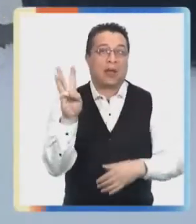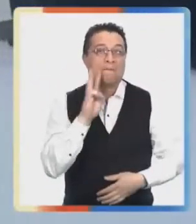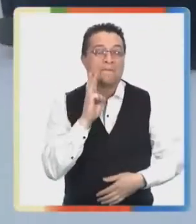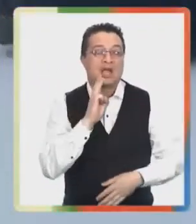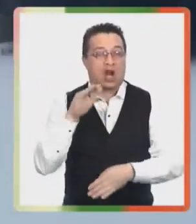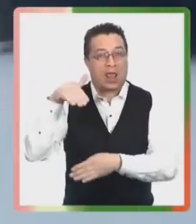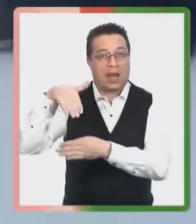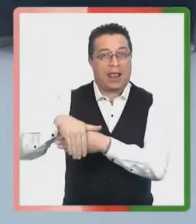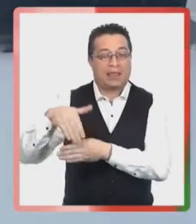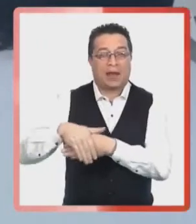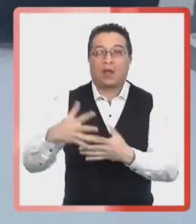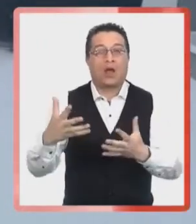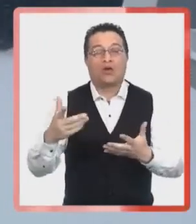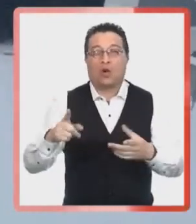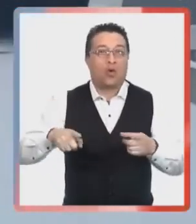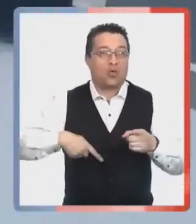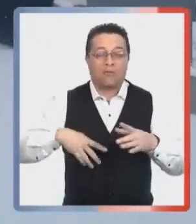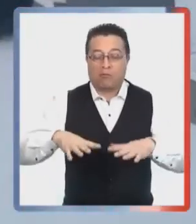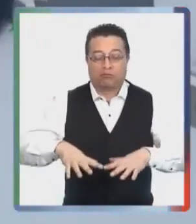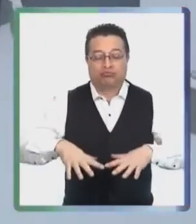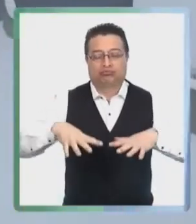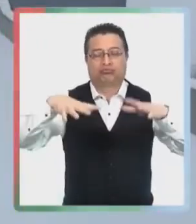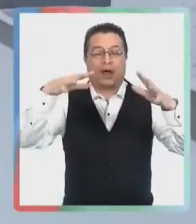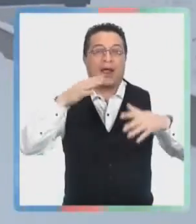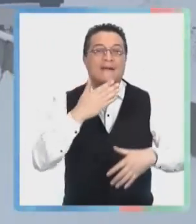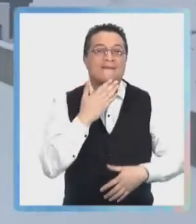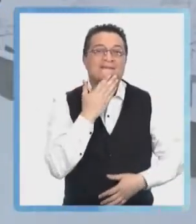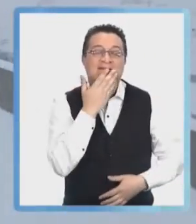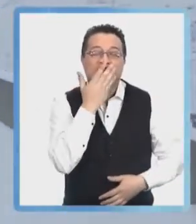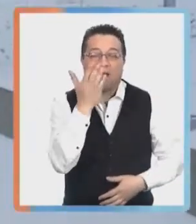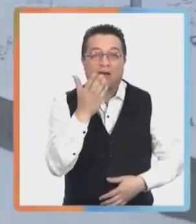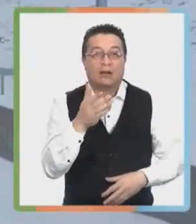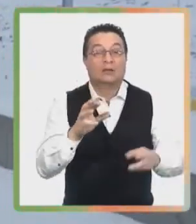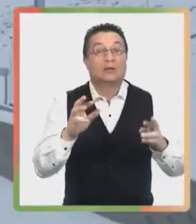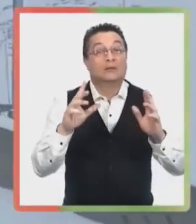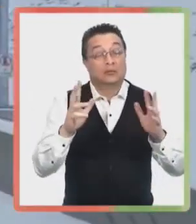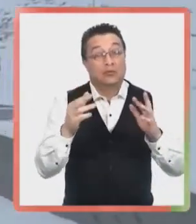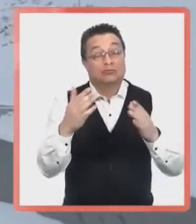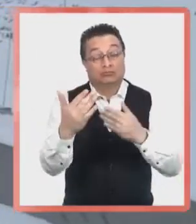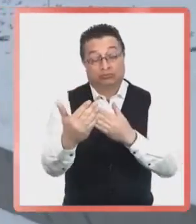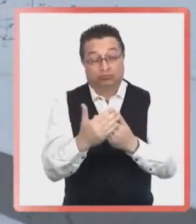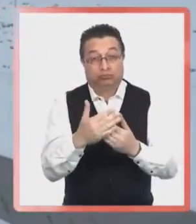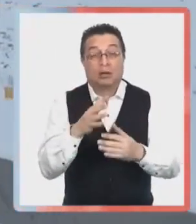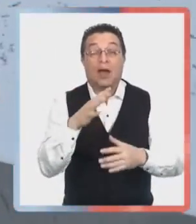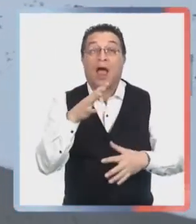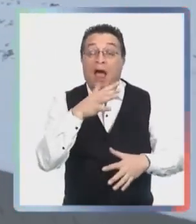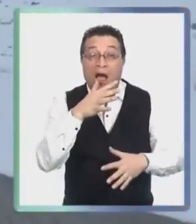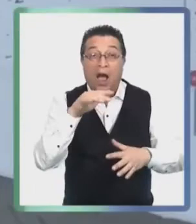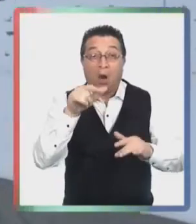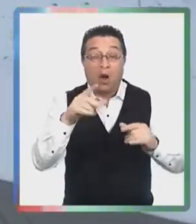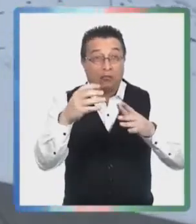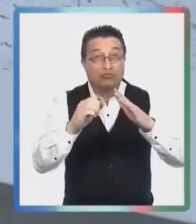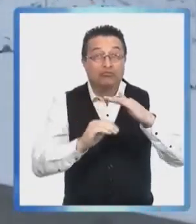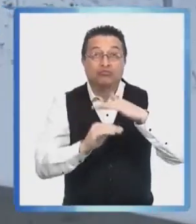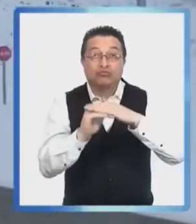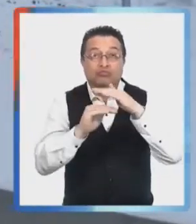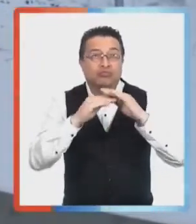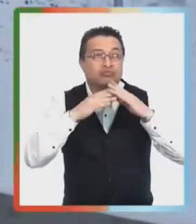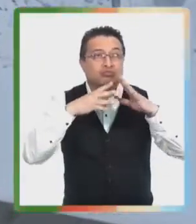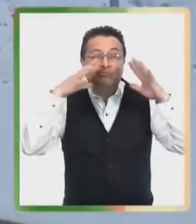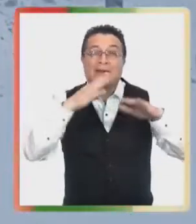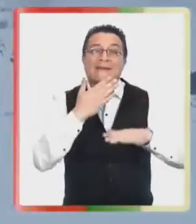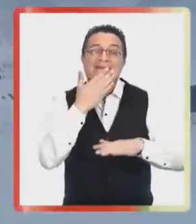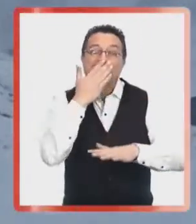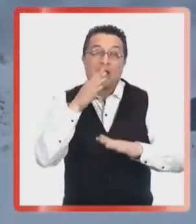el día miércoles durante la tarde a causa de la acumulación de nieve. Se espera mejore las reservas de agua dulce para la